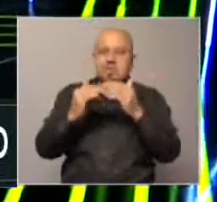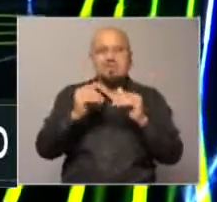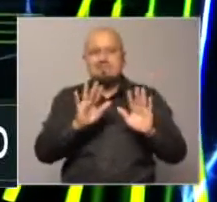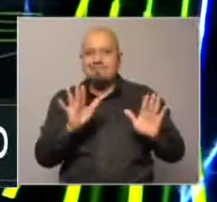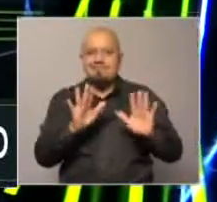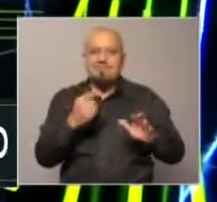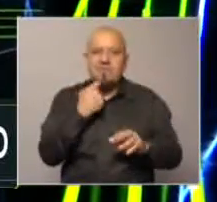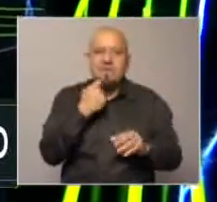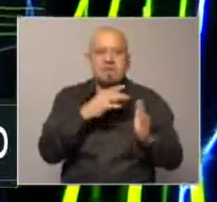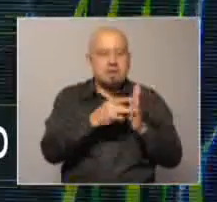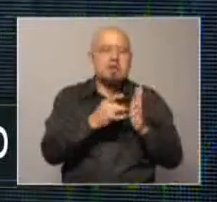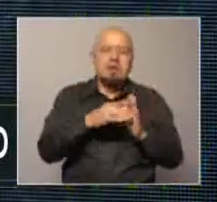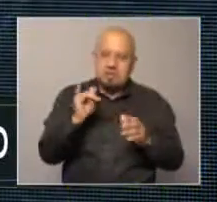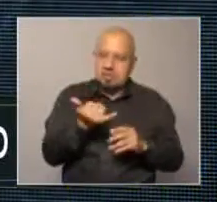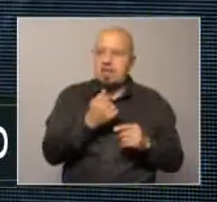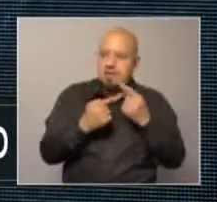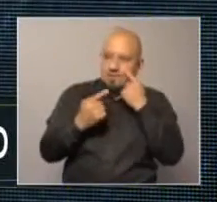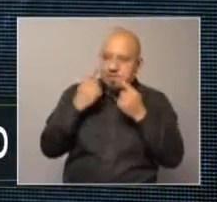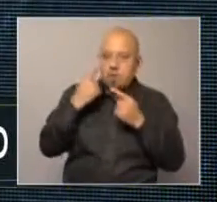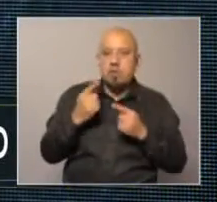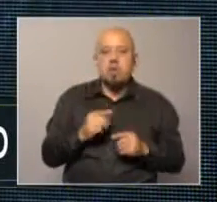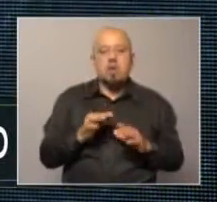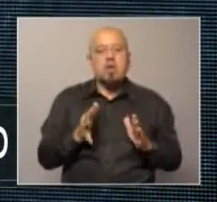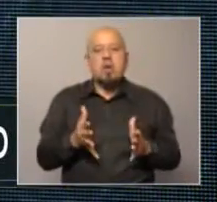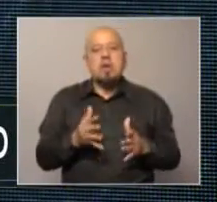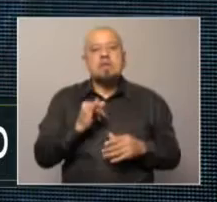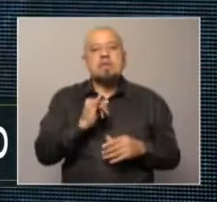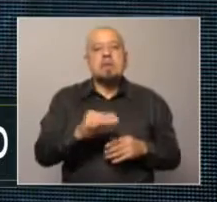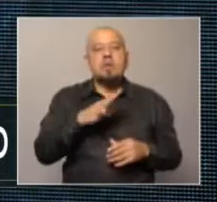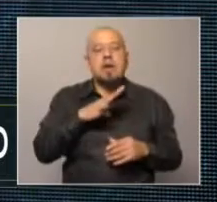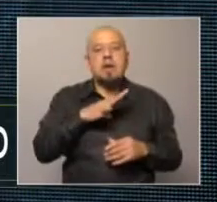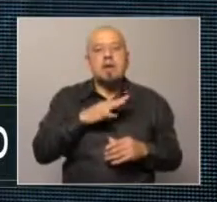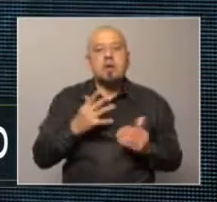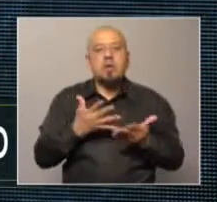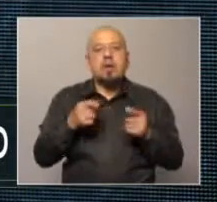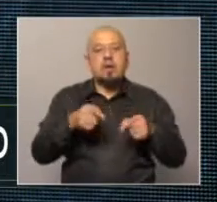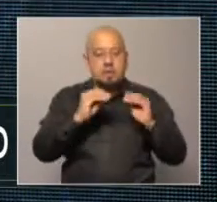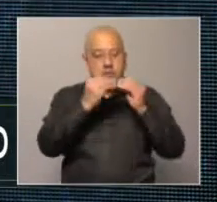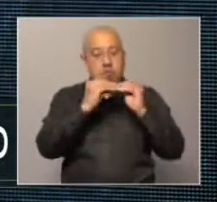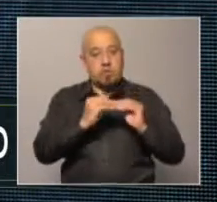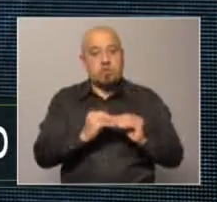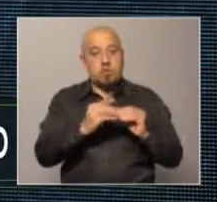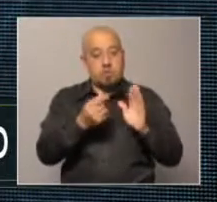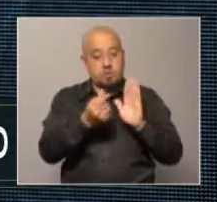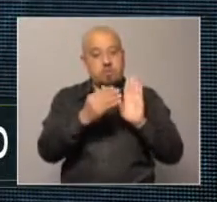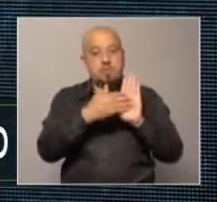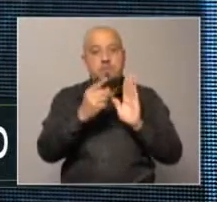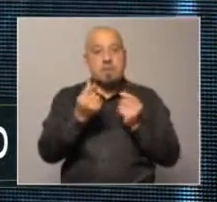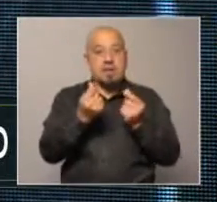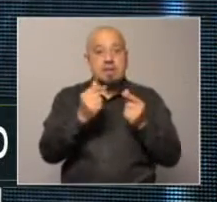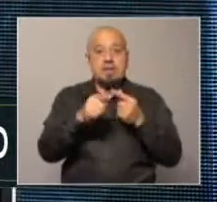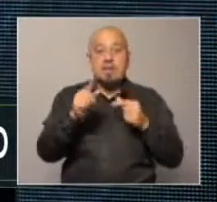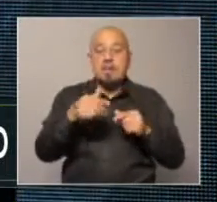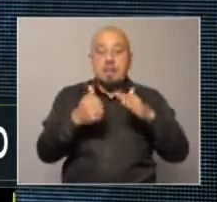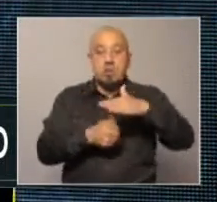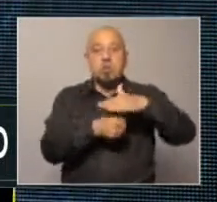tiempo, bueno, ya lo hemos escuchado a nivel público. Lo que hay ahora es, bueno, este presupuesto que las propias